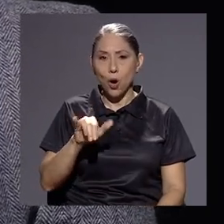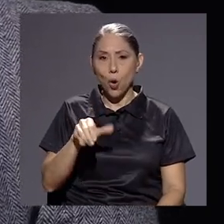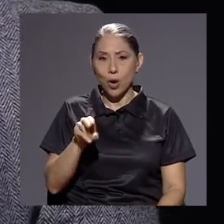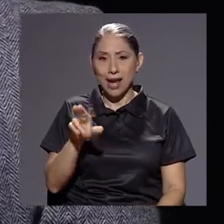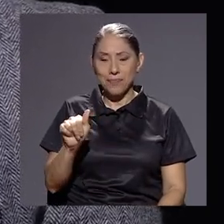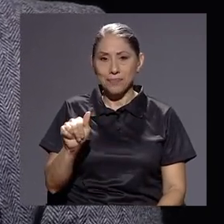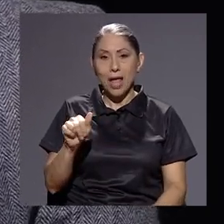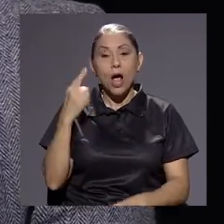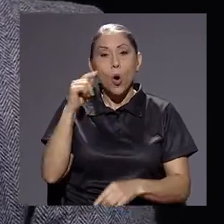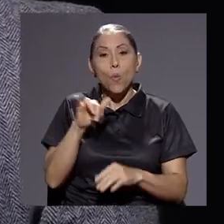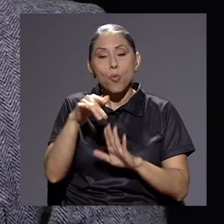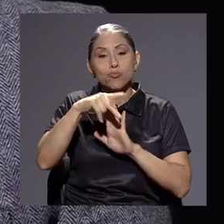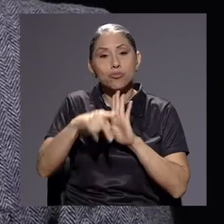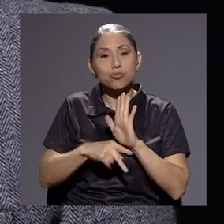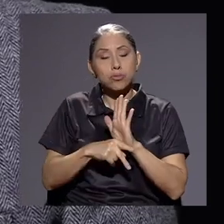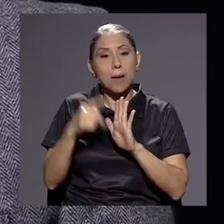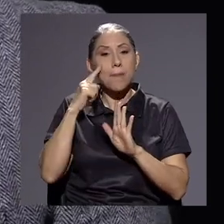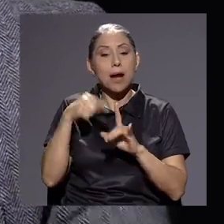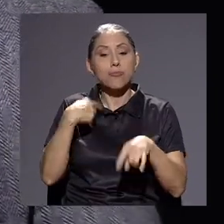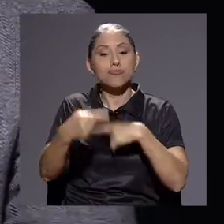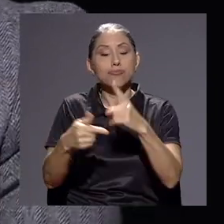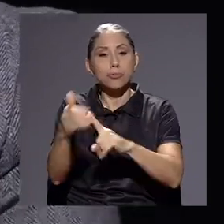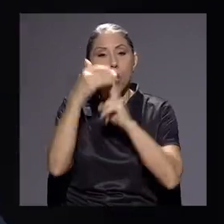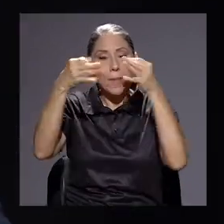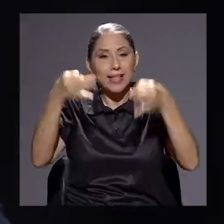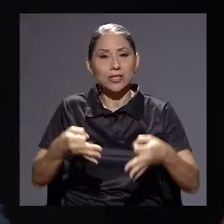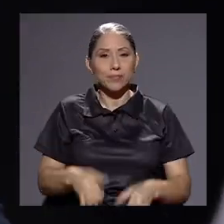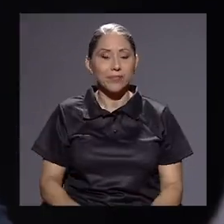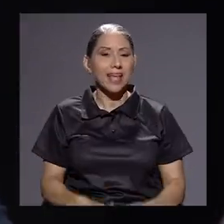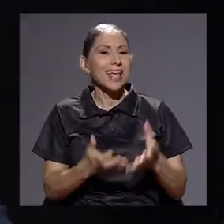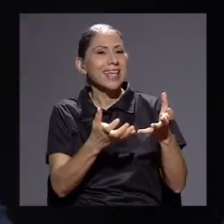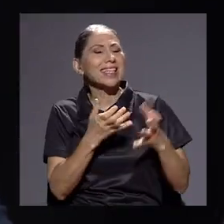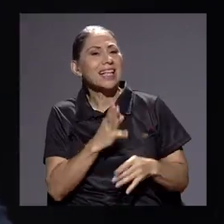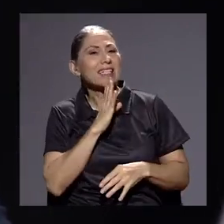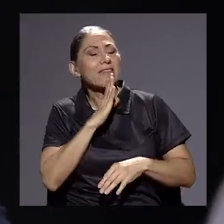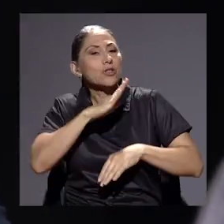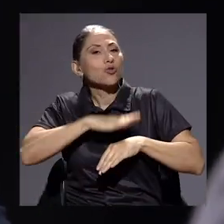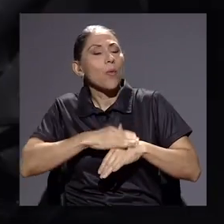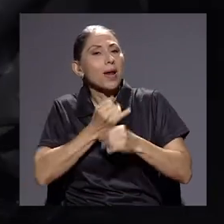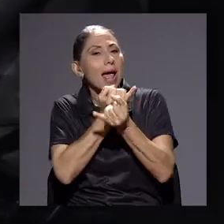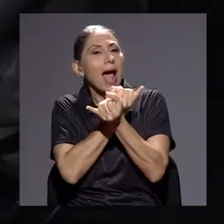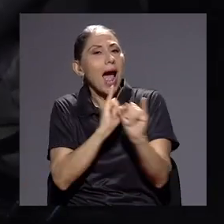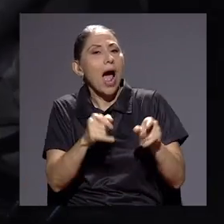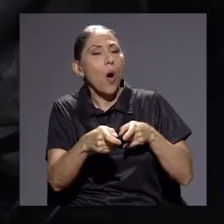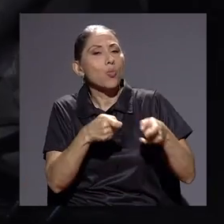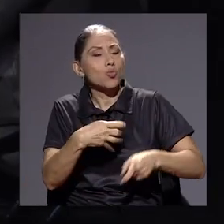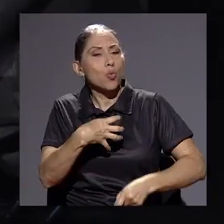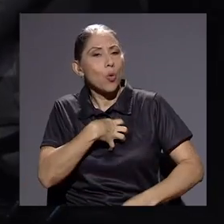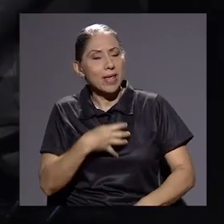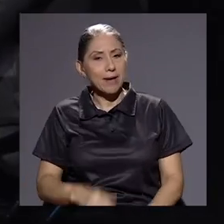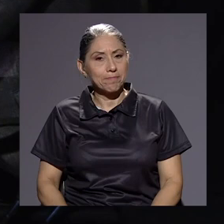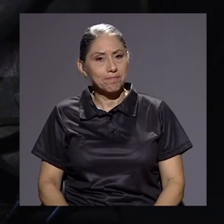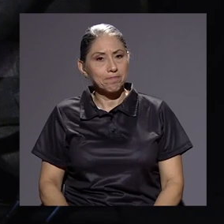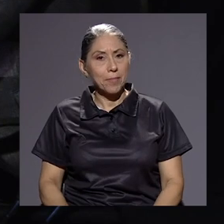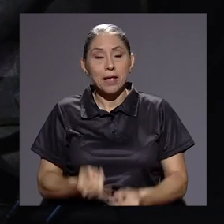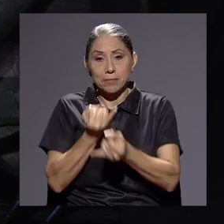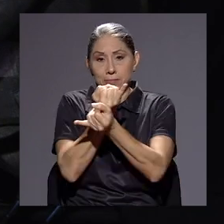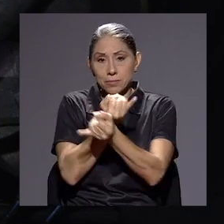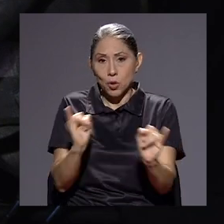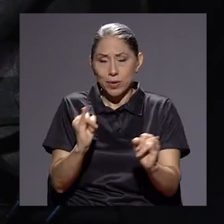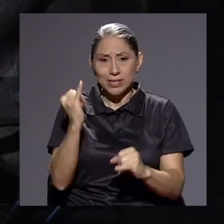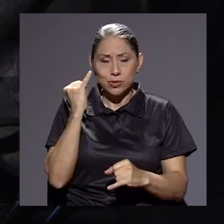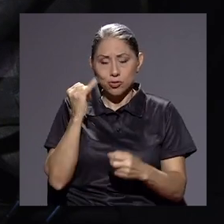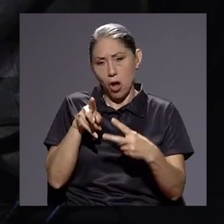a seguir, sobre todo en la toma de decisiones. Quisiera que se refiera a autonomía finalmente. La autonomía pues viene siendo esta idea. Hay